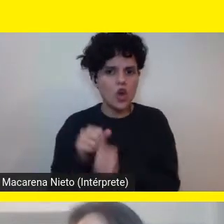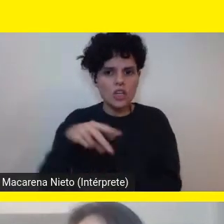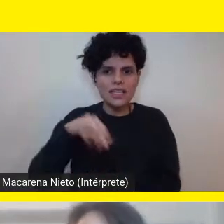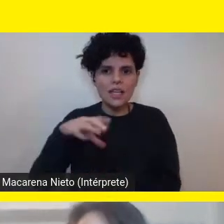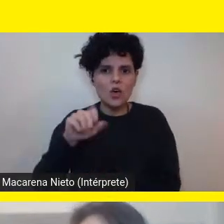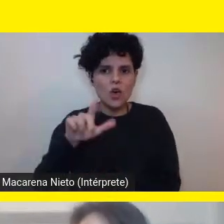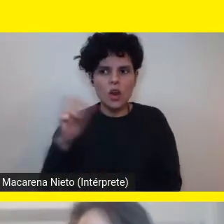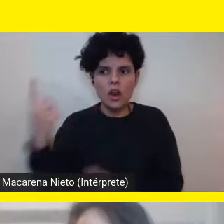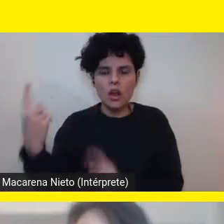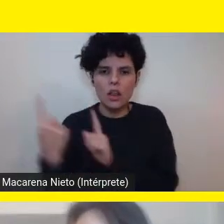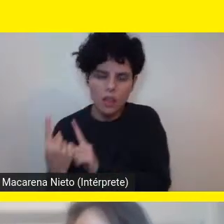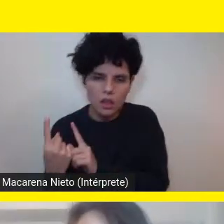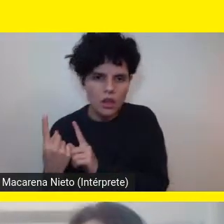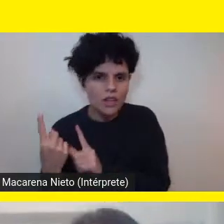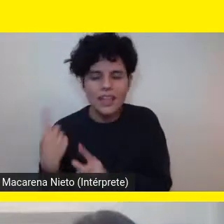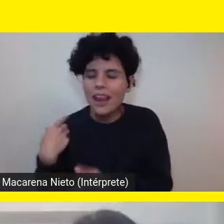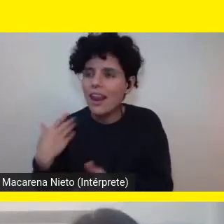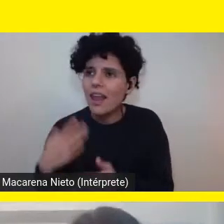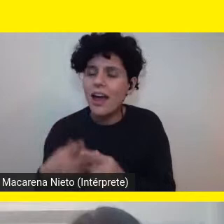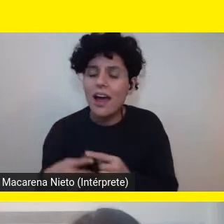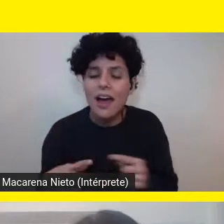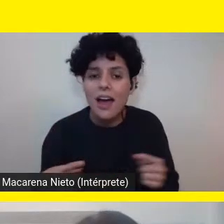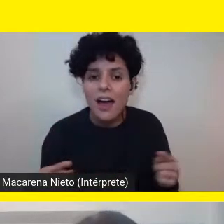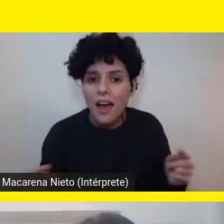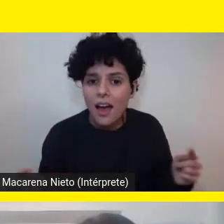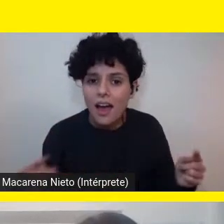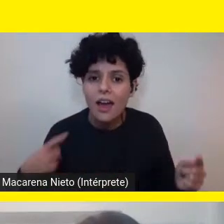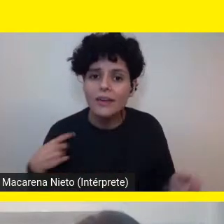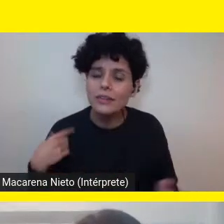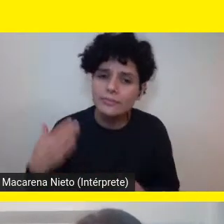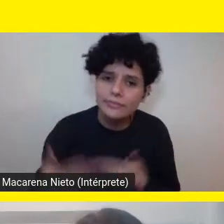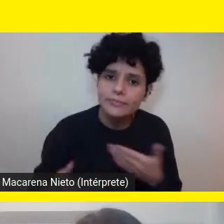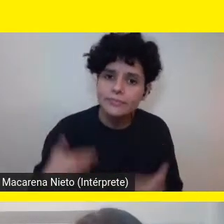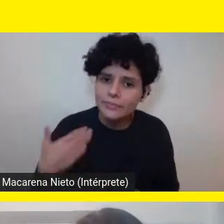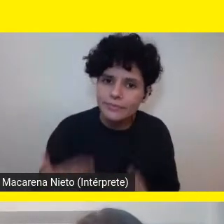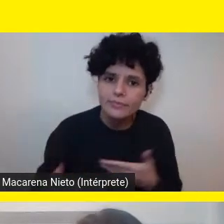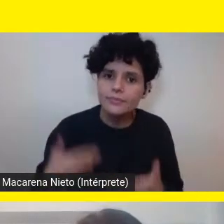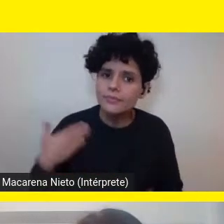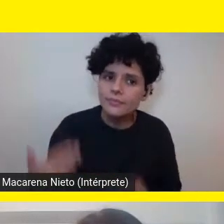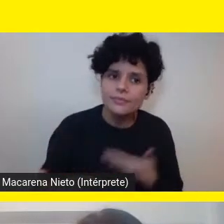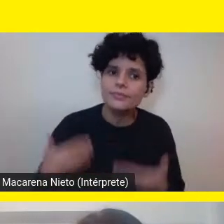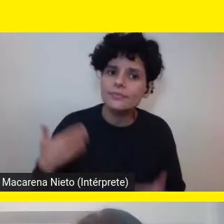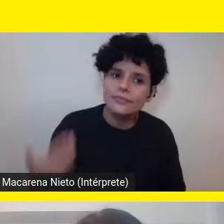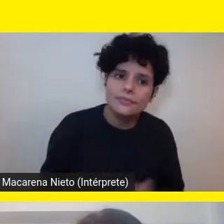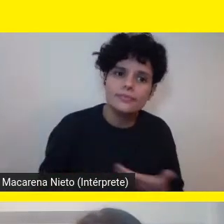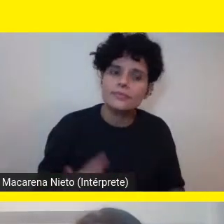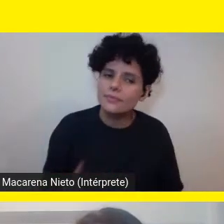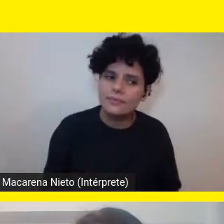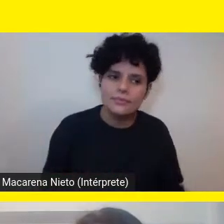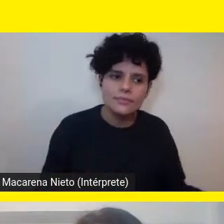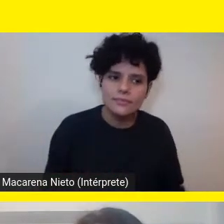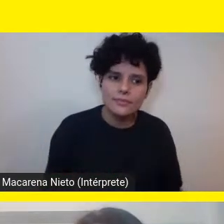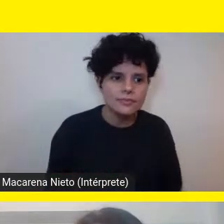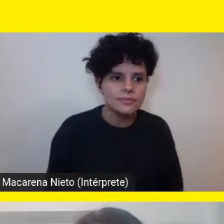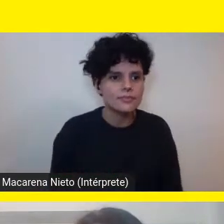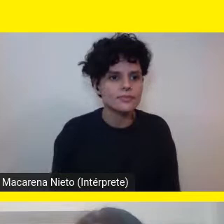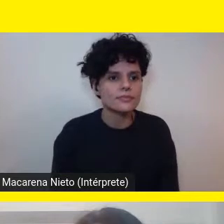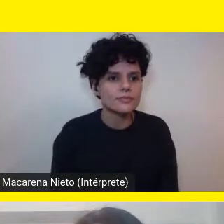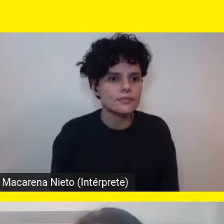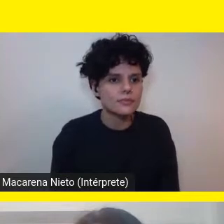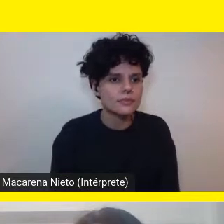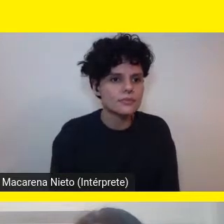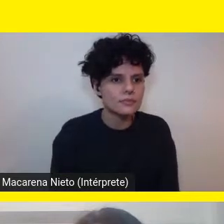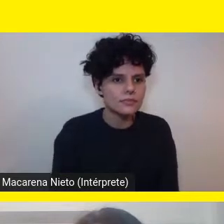también, este es un largo, largo, largo camino, ese que hemos tenido que hacer las